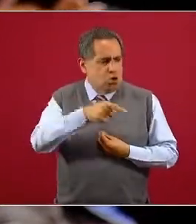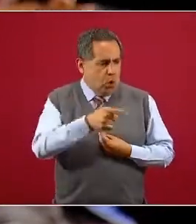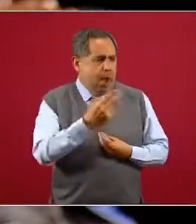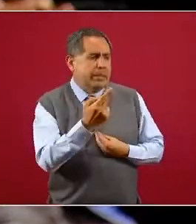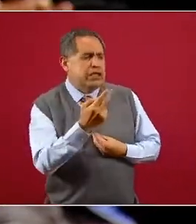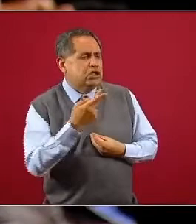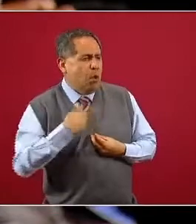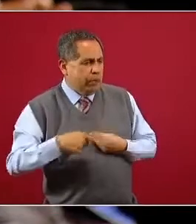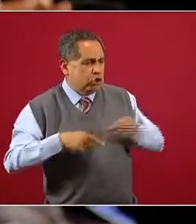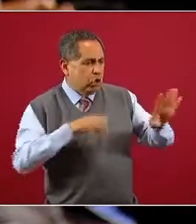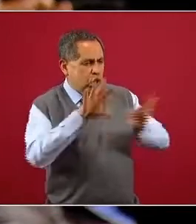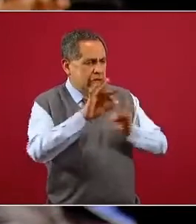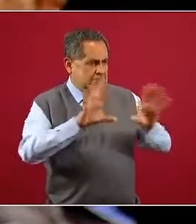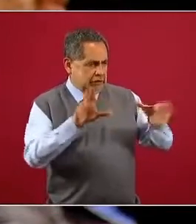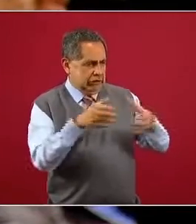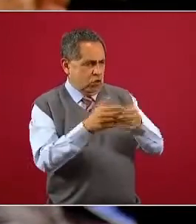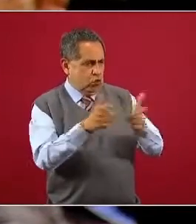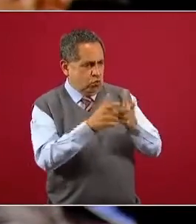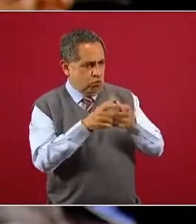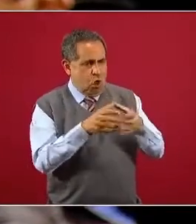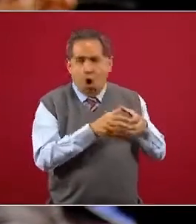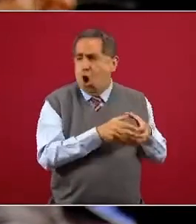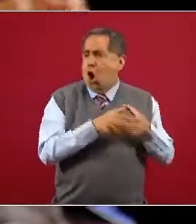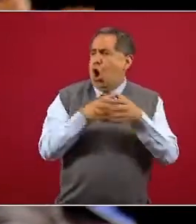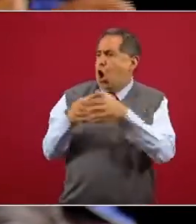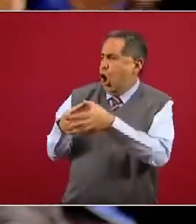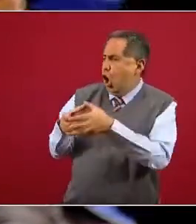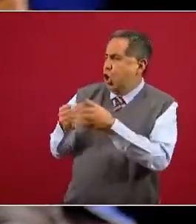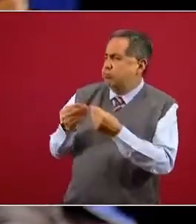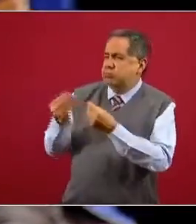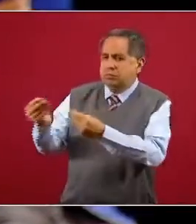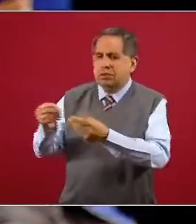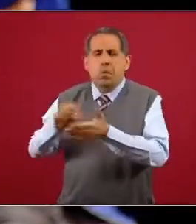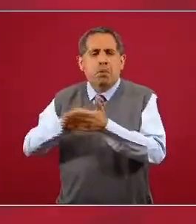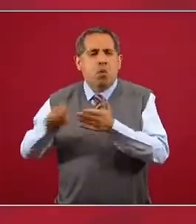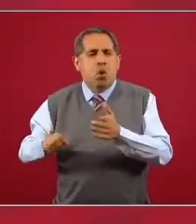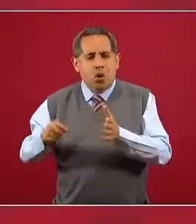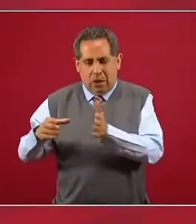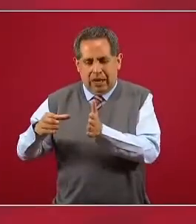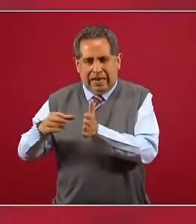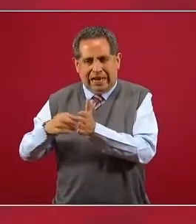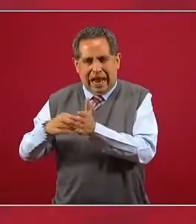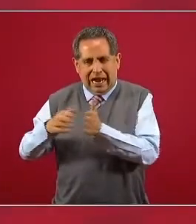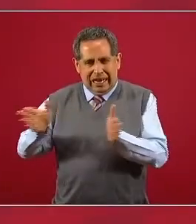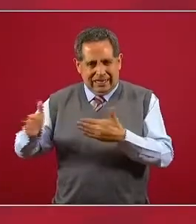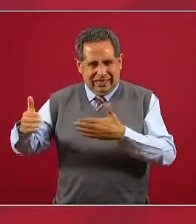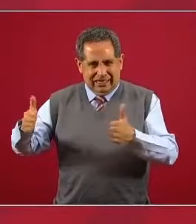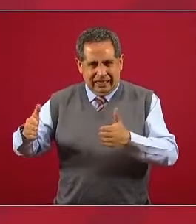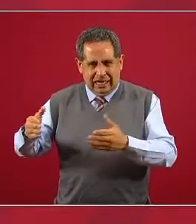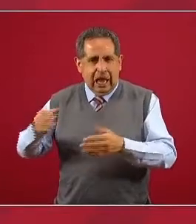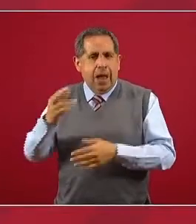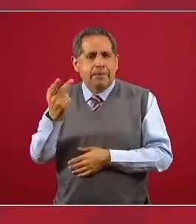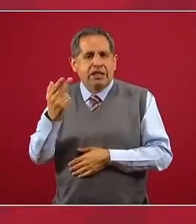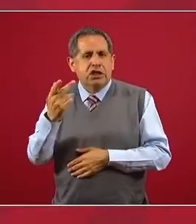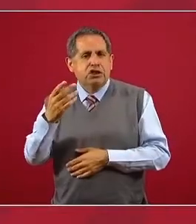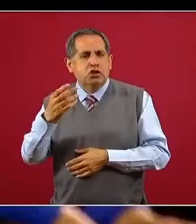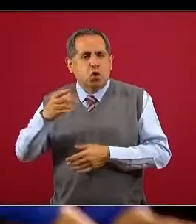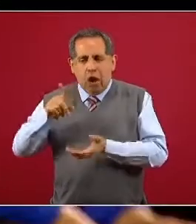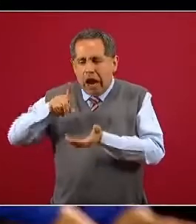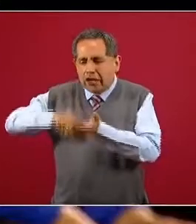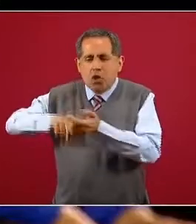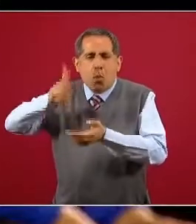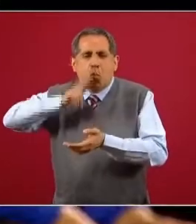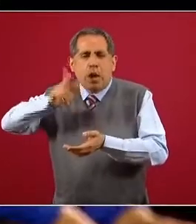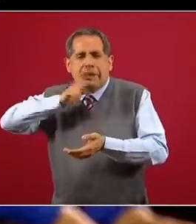que porque la caja de pruebas rápidas venía con 25 productos y